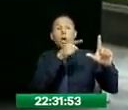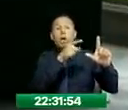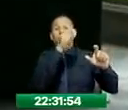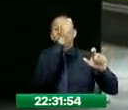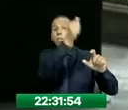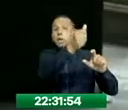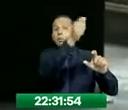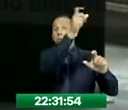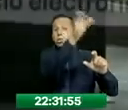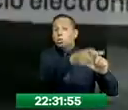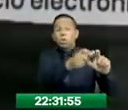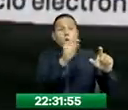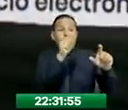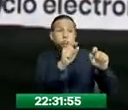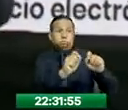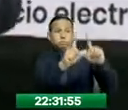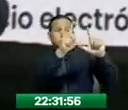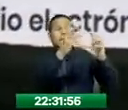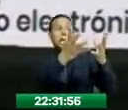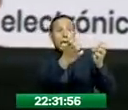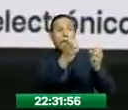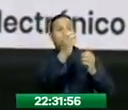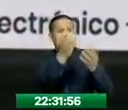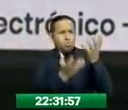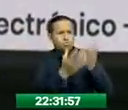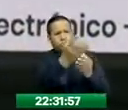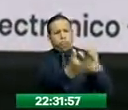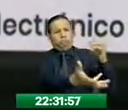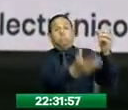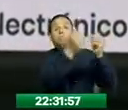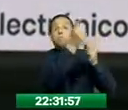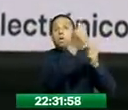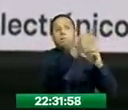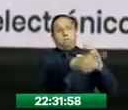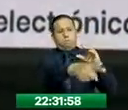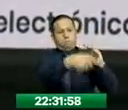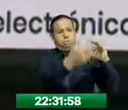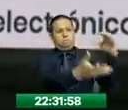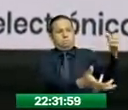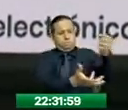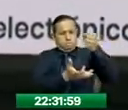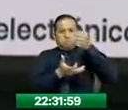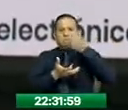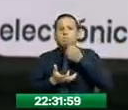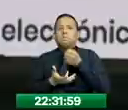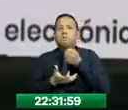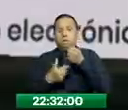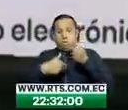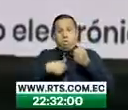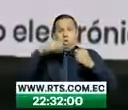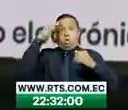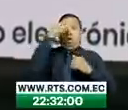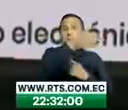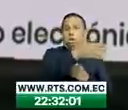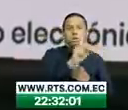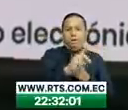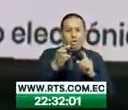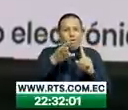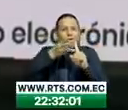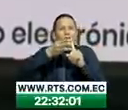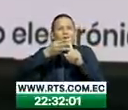llegar a su domicilio y usted no puede salir de casa puede la plataforma y hacer las compras de productos